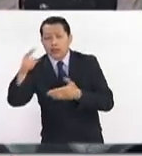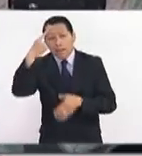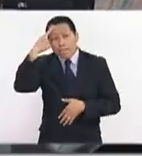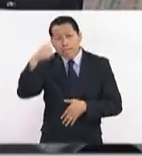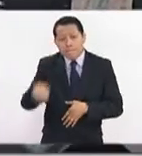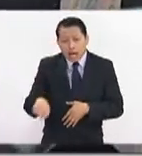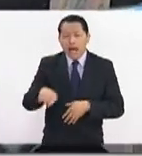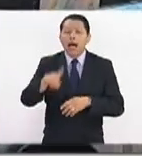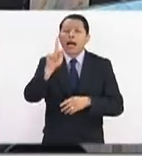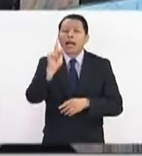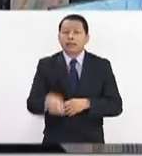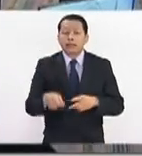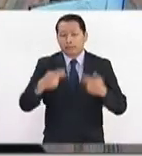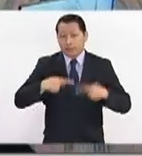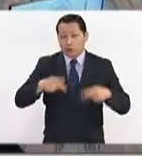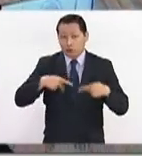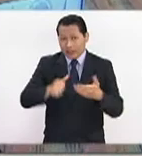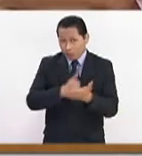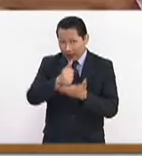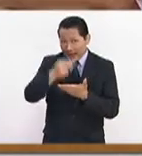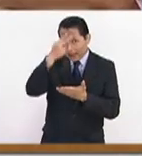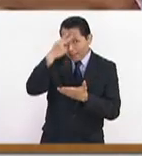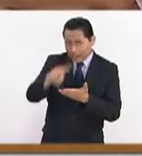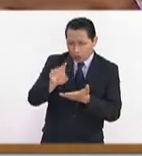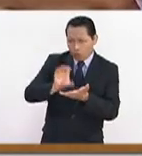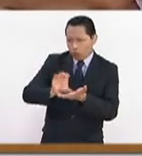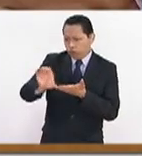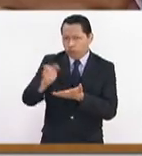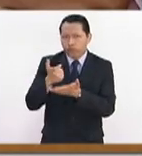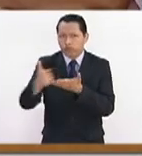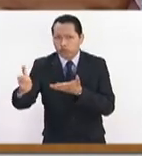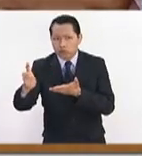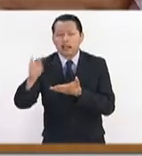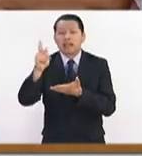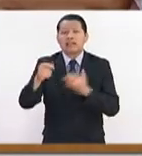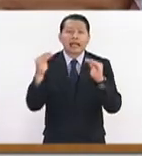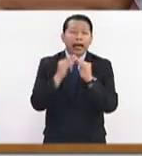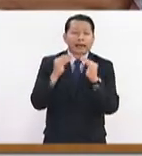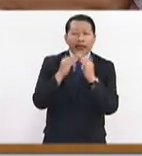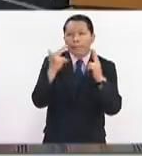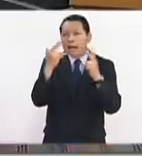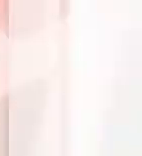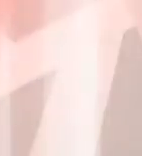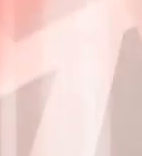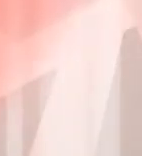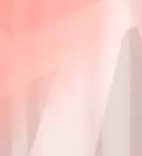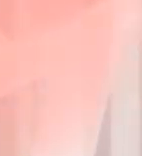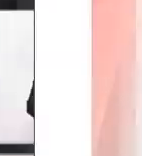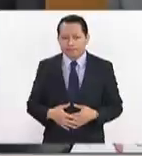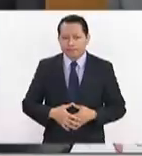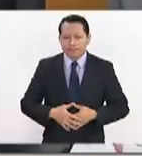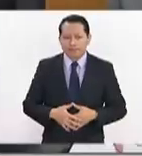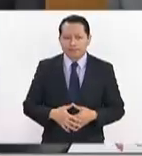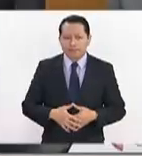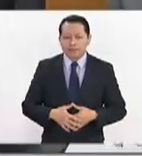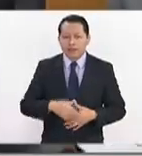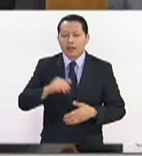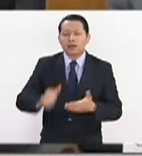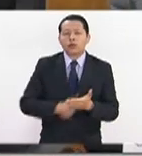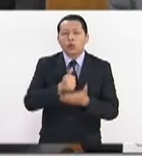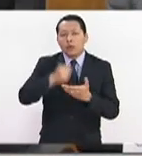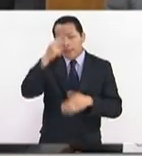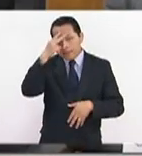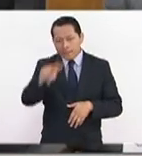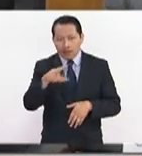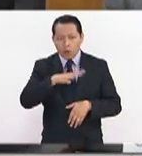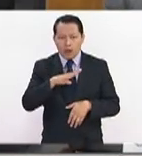reconstrucción a personas de la Ciudad de México cuyas viviendas resultaron afectadas por los sismos. La Ciudad de México ha